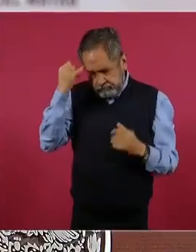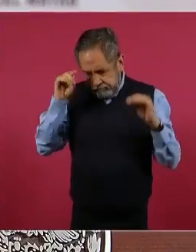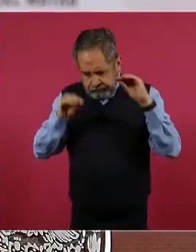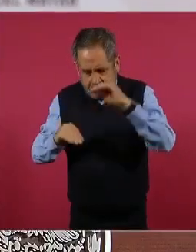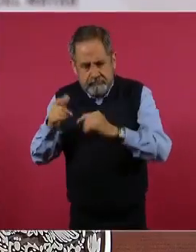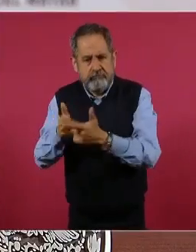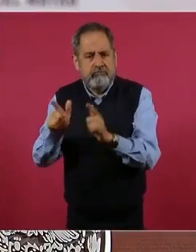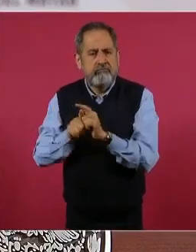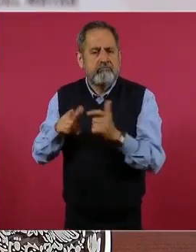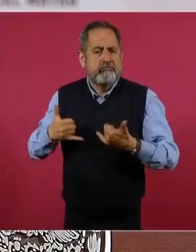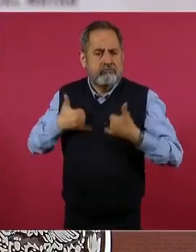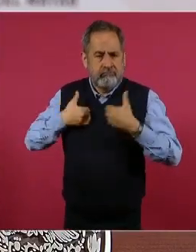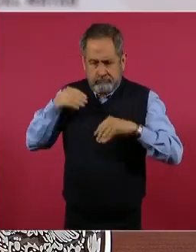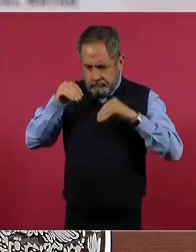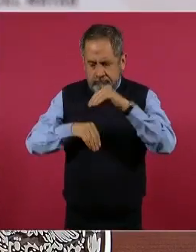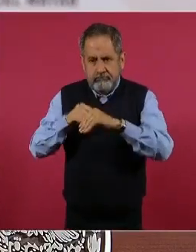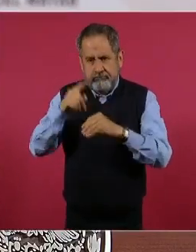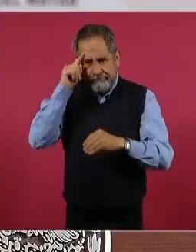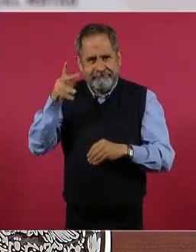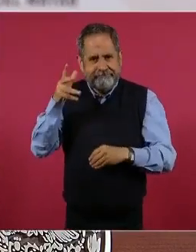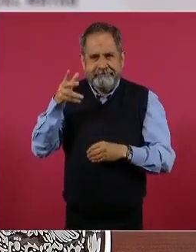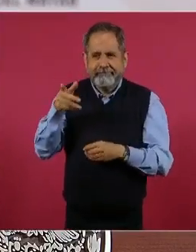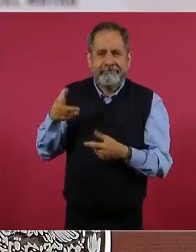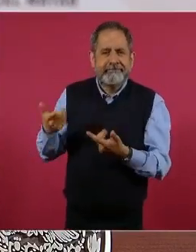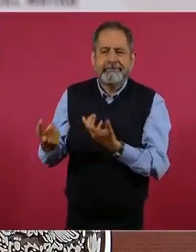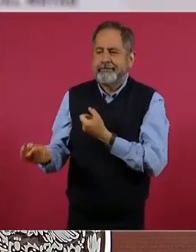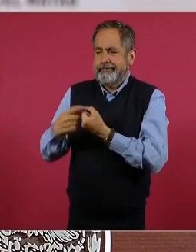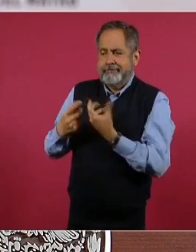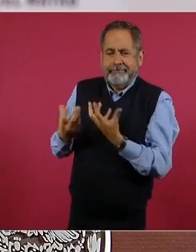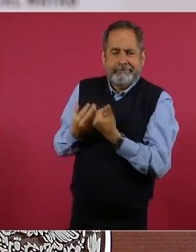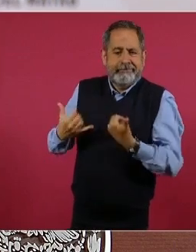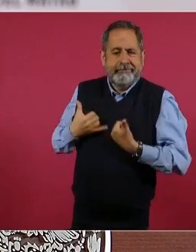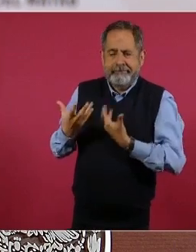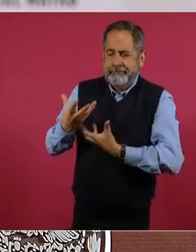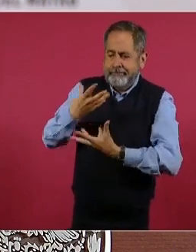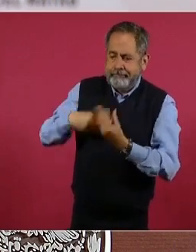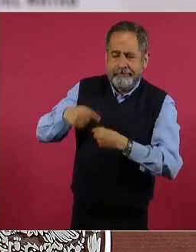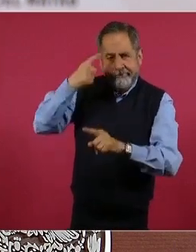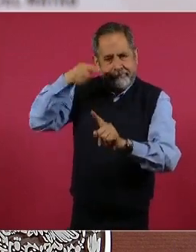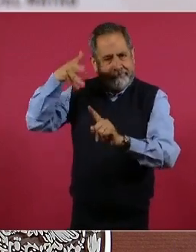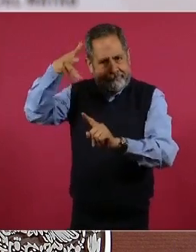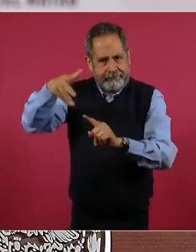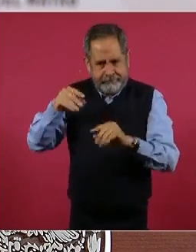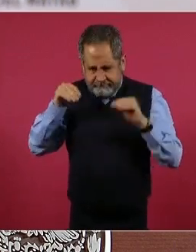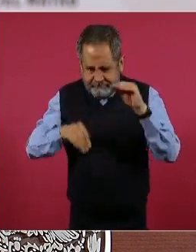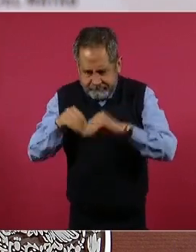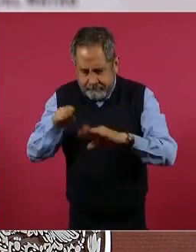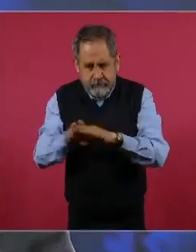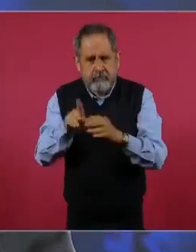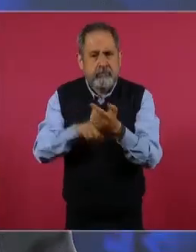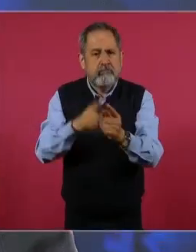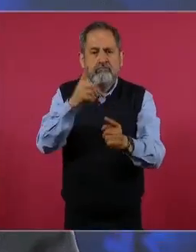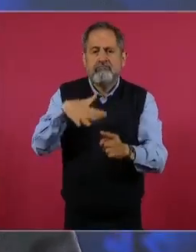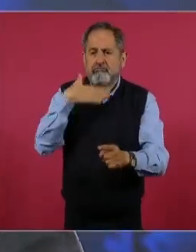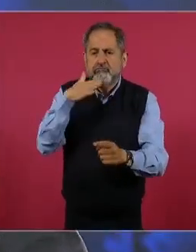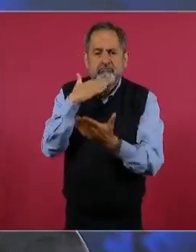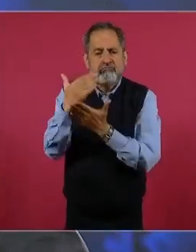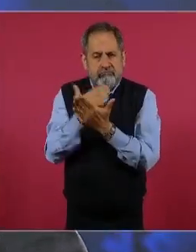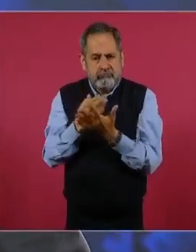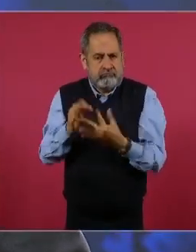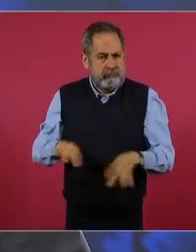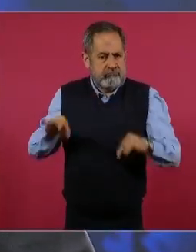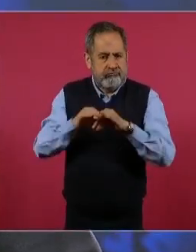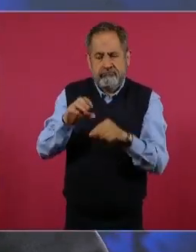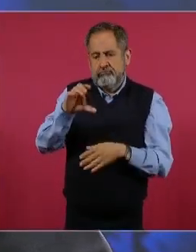grupo de jóvenes construyendo el futuro que tenemos en COFEPRIS, que advierte sobre esta lucha a la corrupción y sobre la